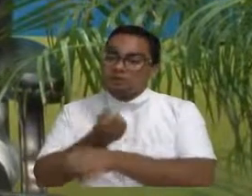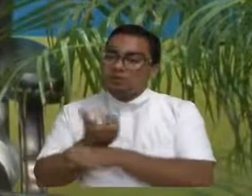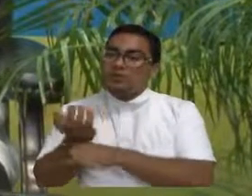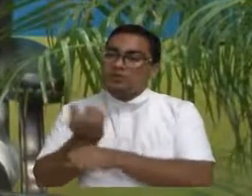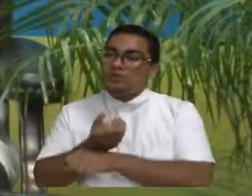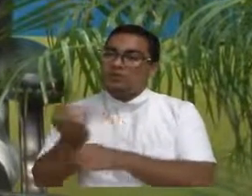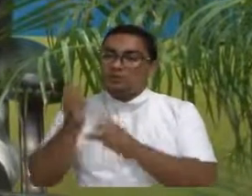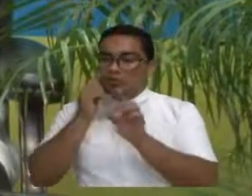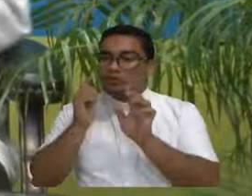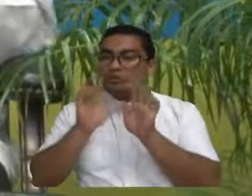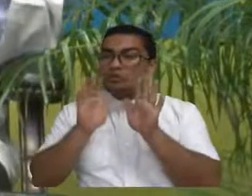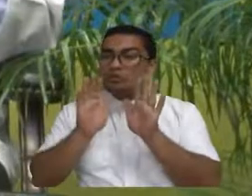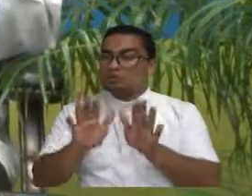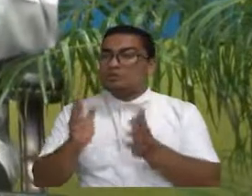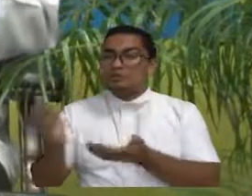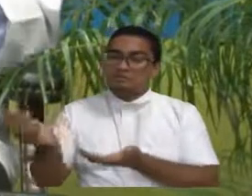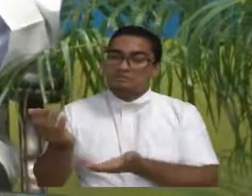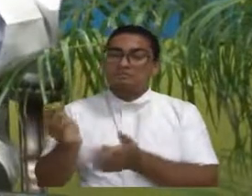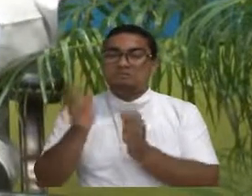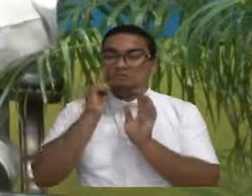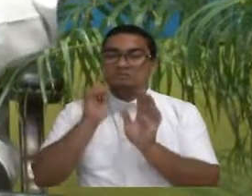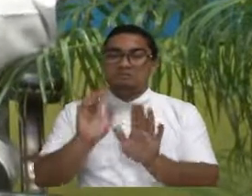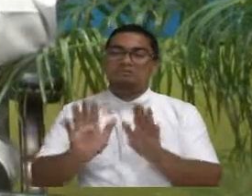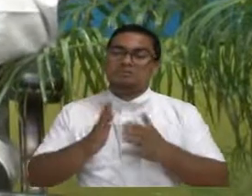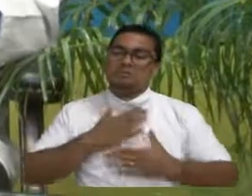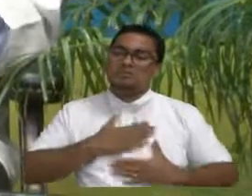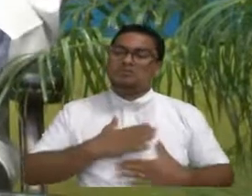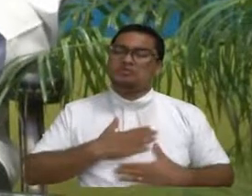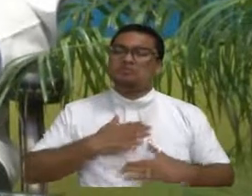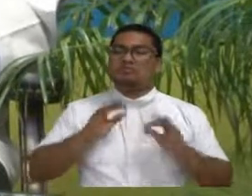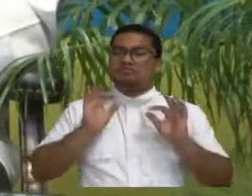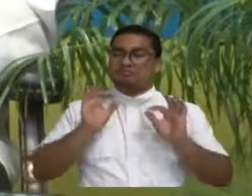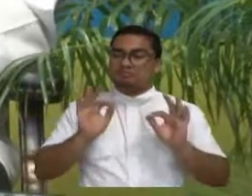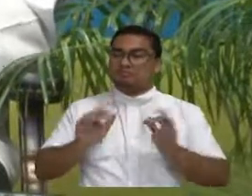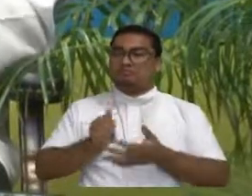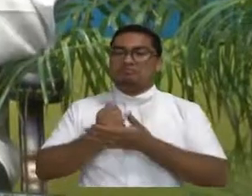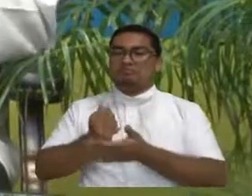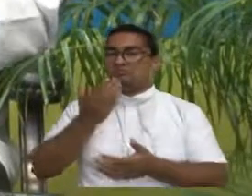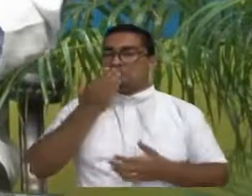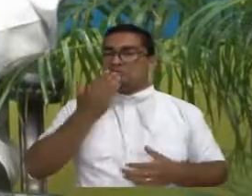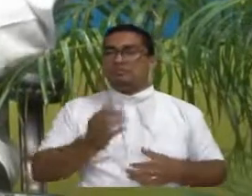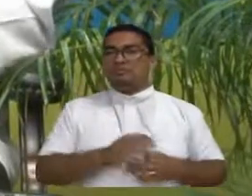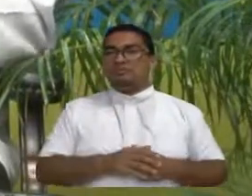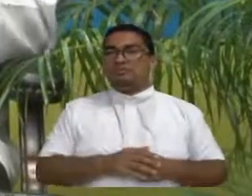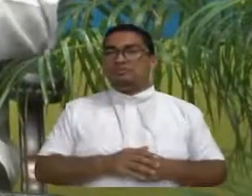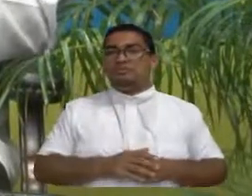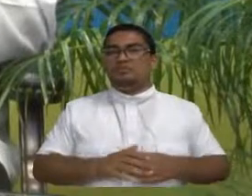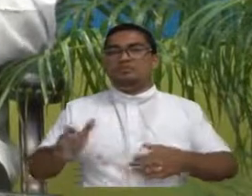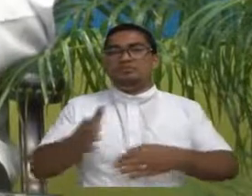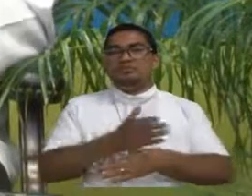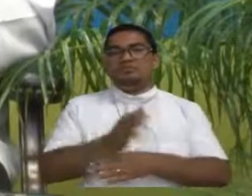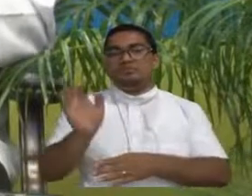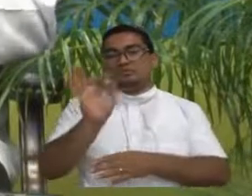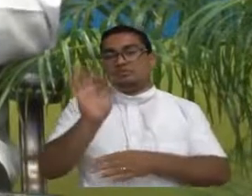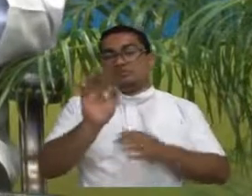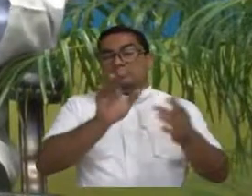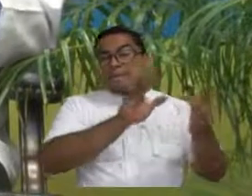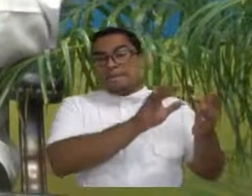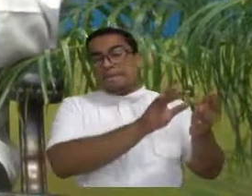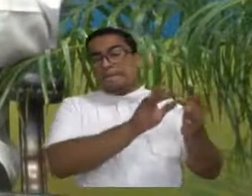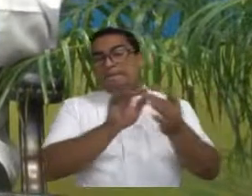los consejos sencillos que yo les estoy mencionando ahorita, esto ayuda en gran manera. Existen técnicas especiales que la manejan los especialistas, como